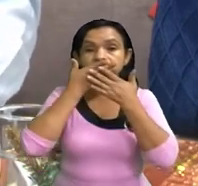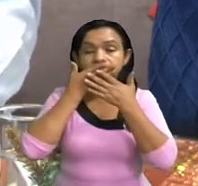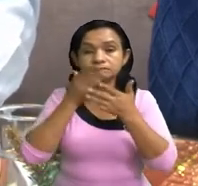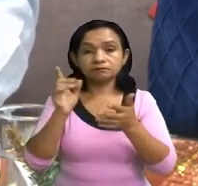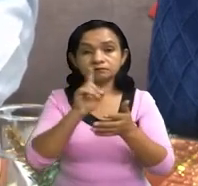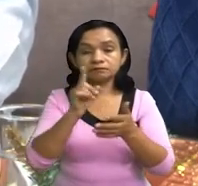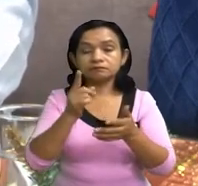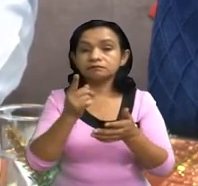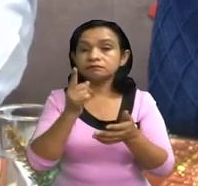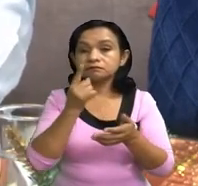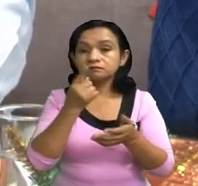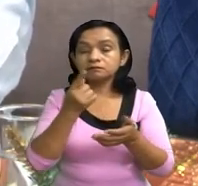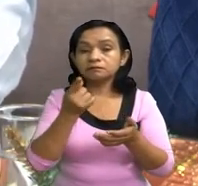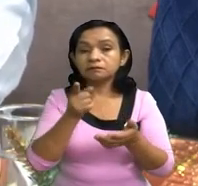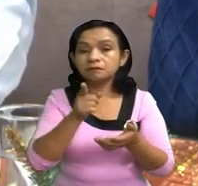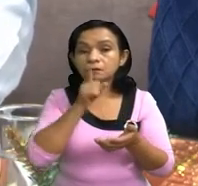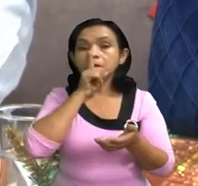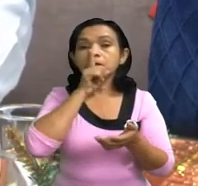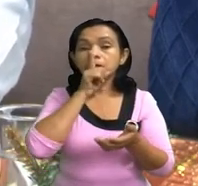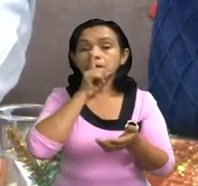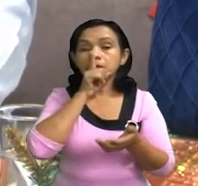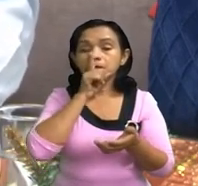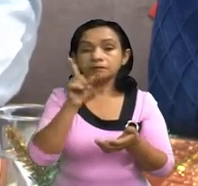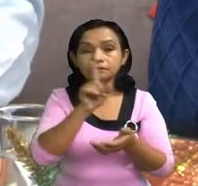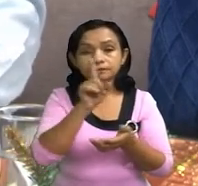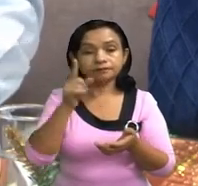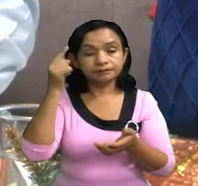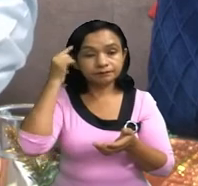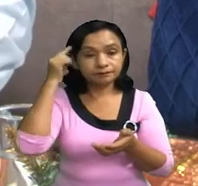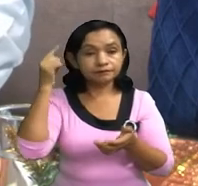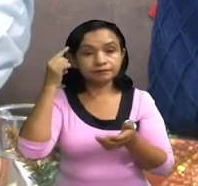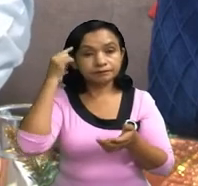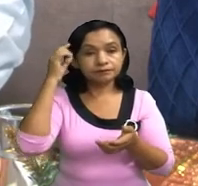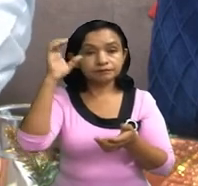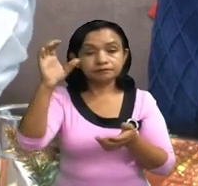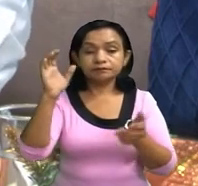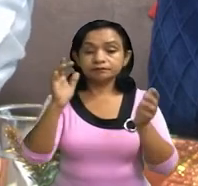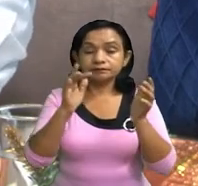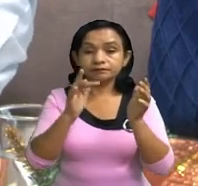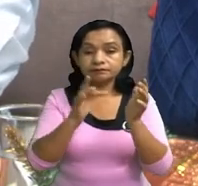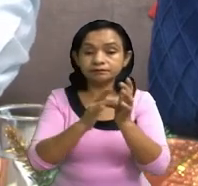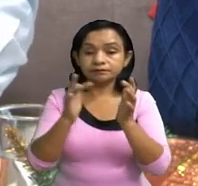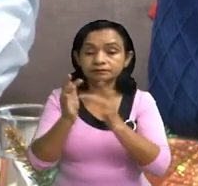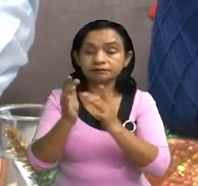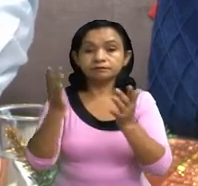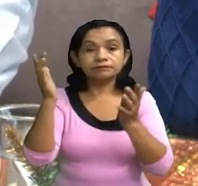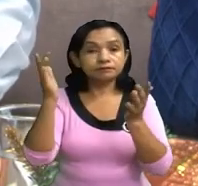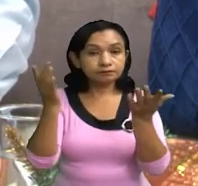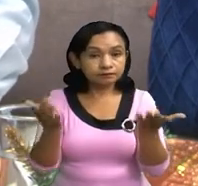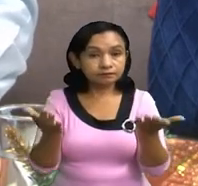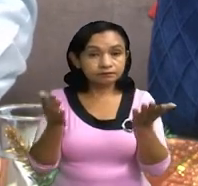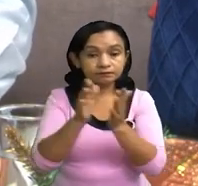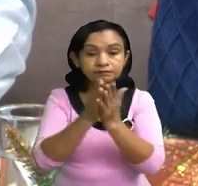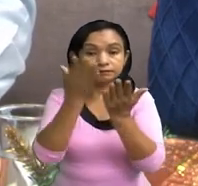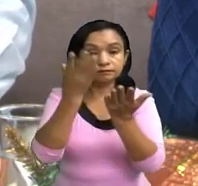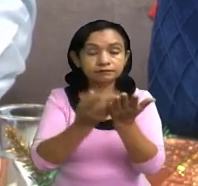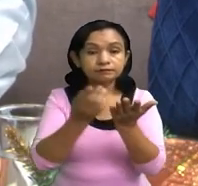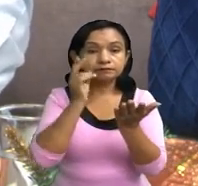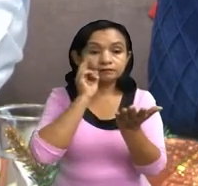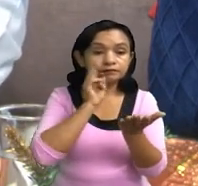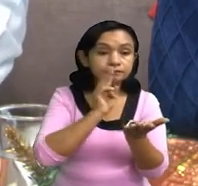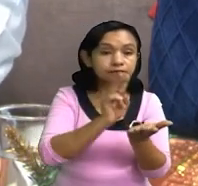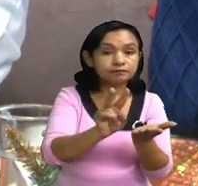somos mudos, nosotros pensamos y creemos en el Evangelio de Cristo. Y entonces sí... ¿A dónde tenemos